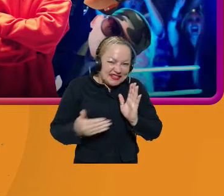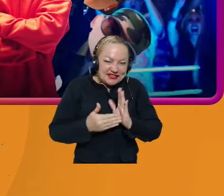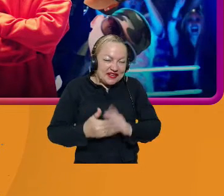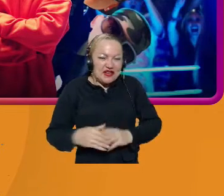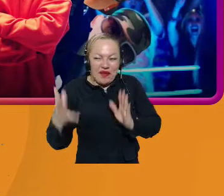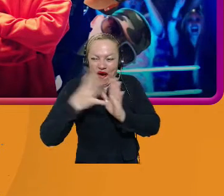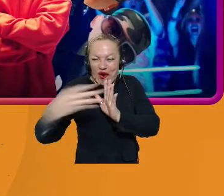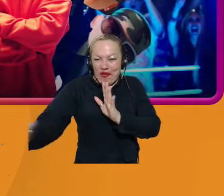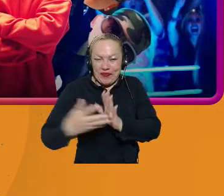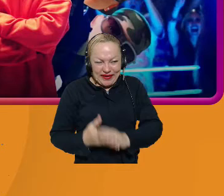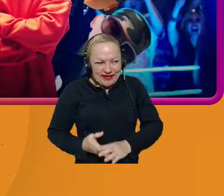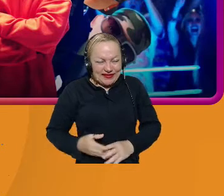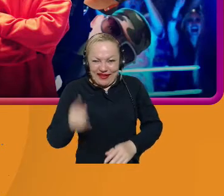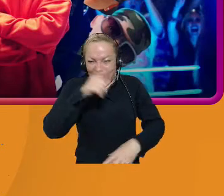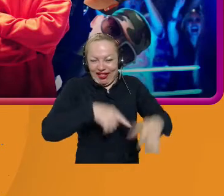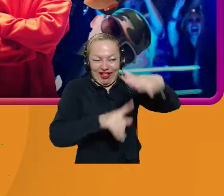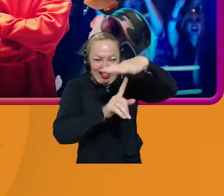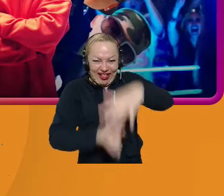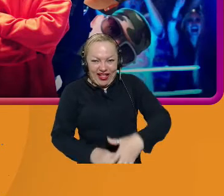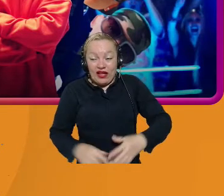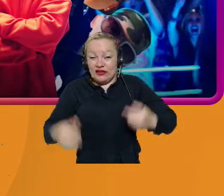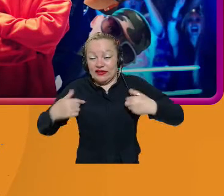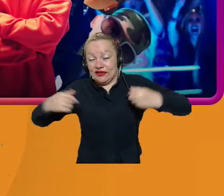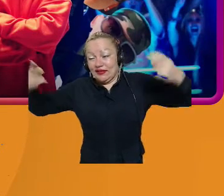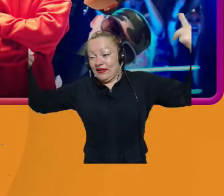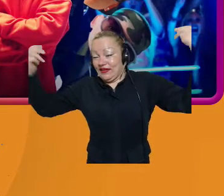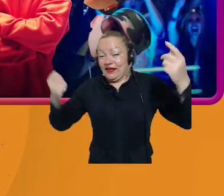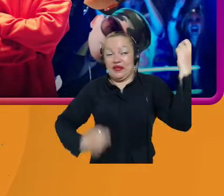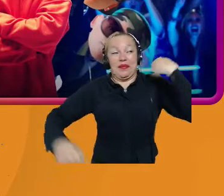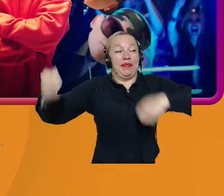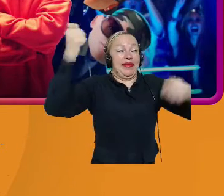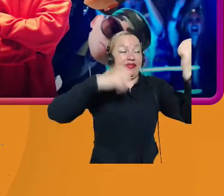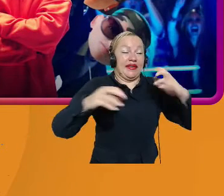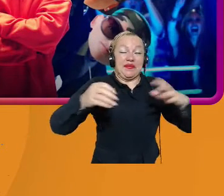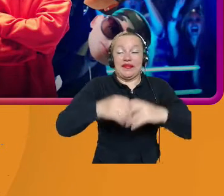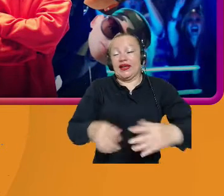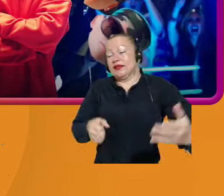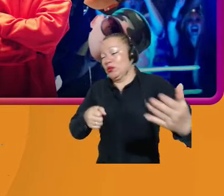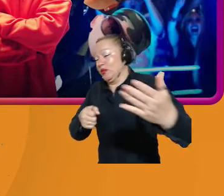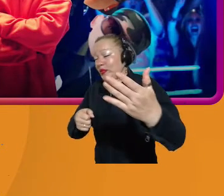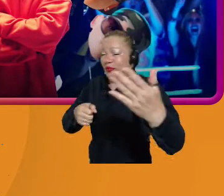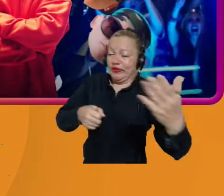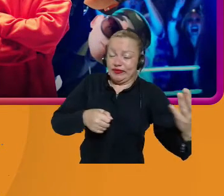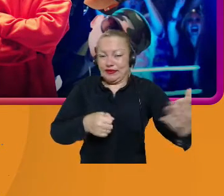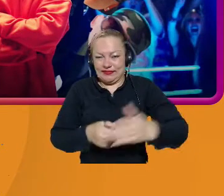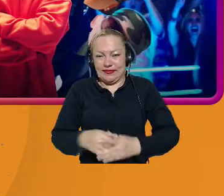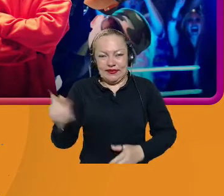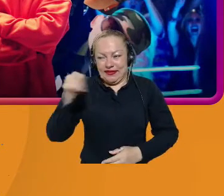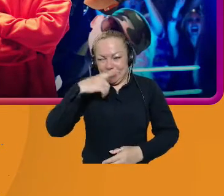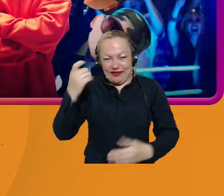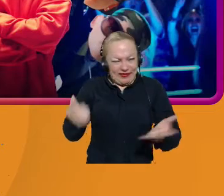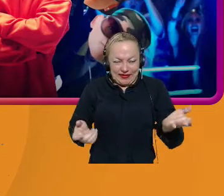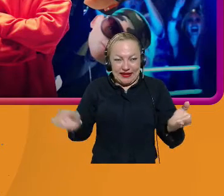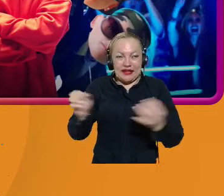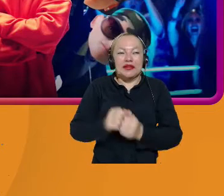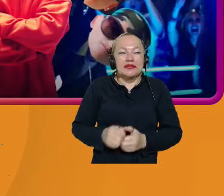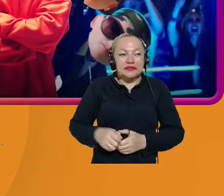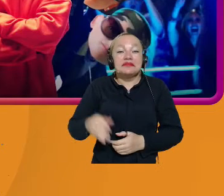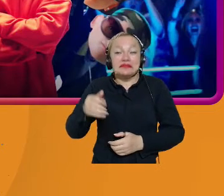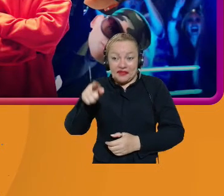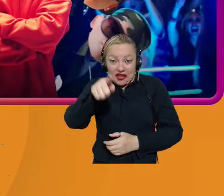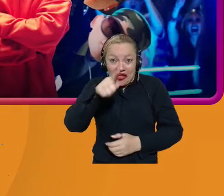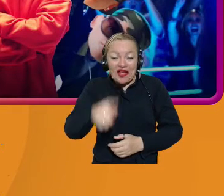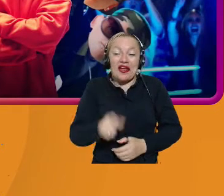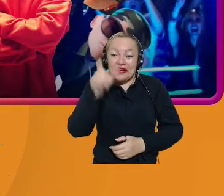tirándole sátiras a otros de que ellos vendían más o que ellos tenían más conciertos. Muchos han hecho películas. Nicky Jam tiene